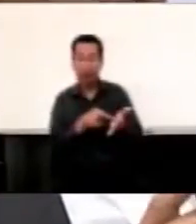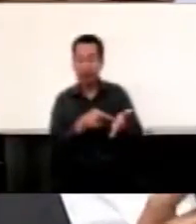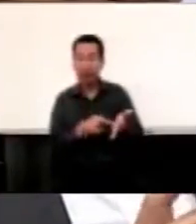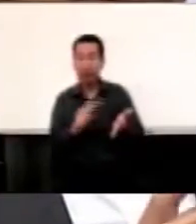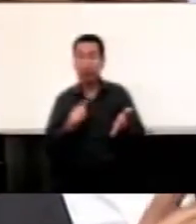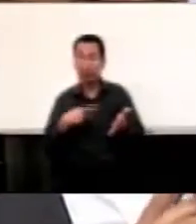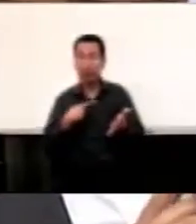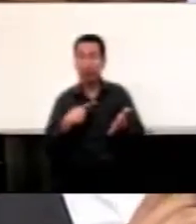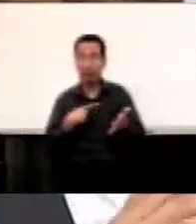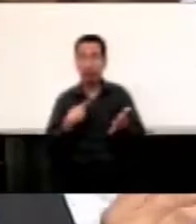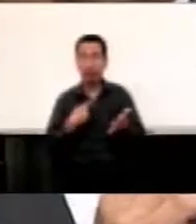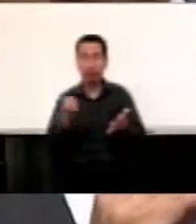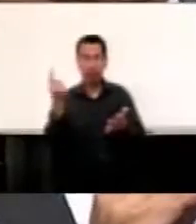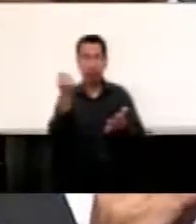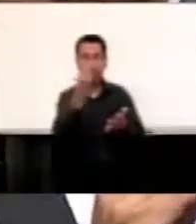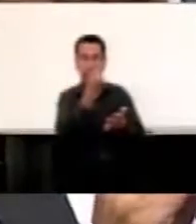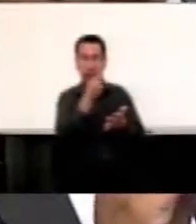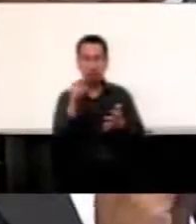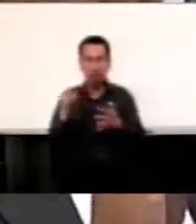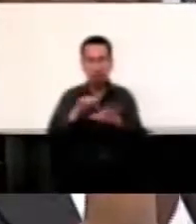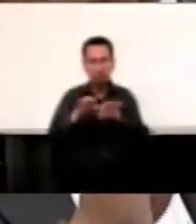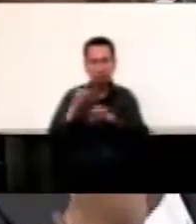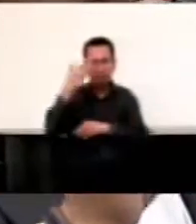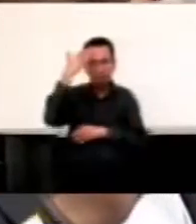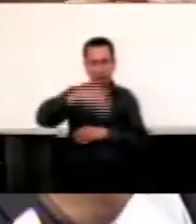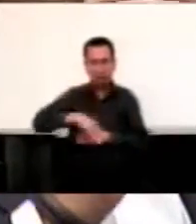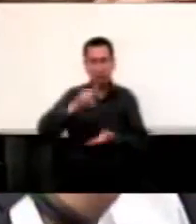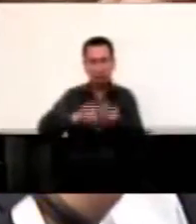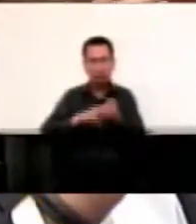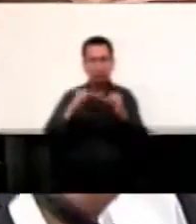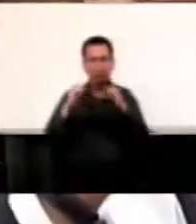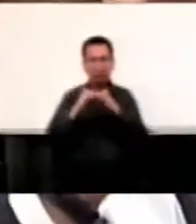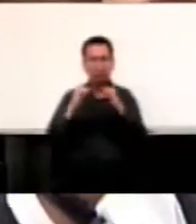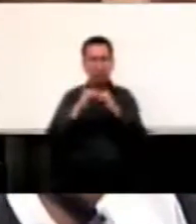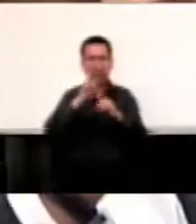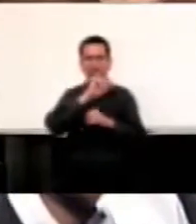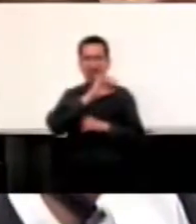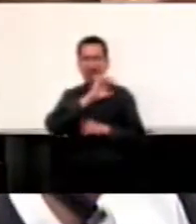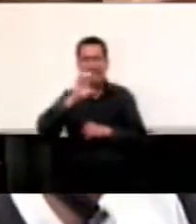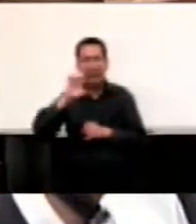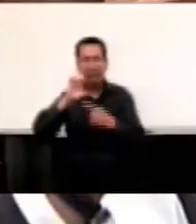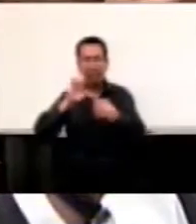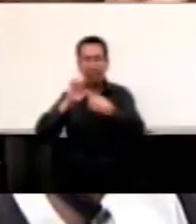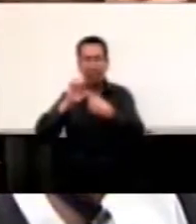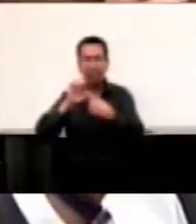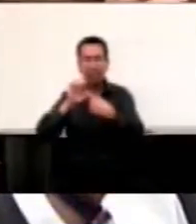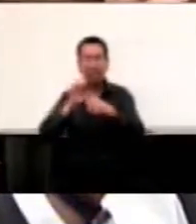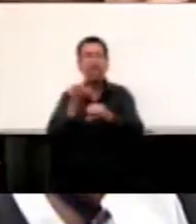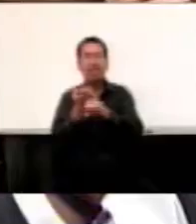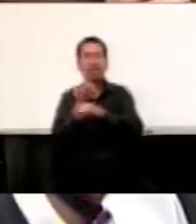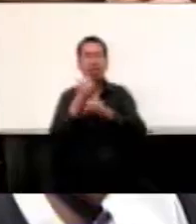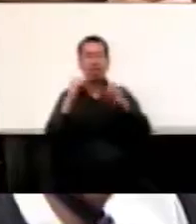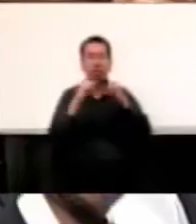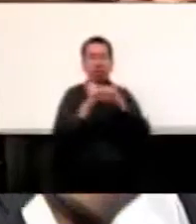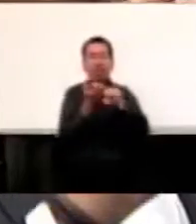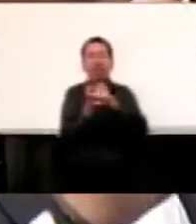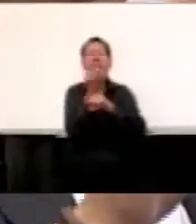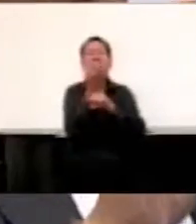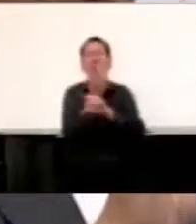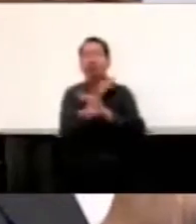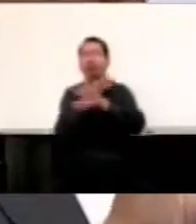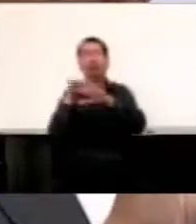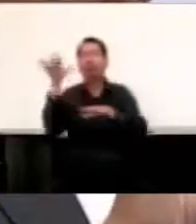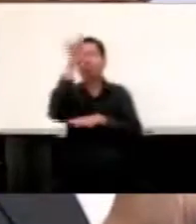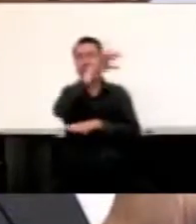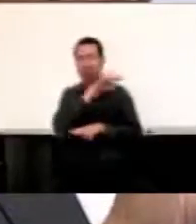las personas que estamos trabajando en las instituciones electorales e incluso aquellas personas que tienen interés de tener conocimiento sobre